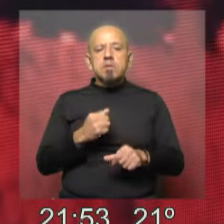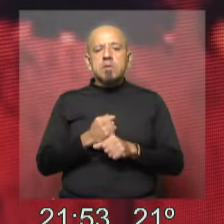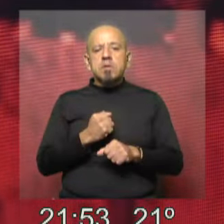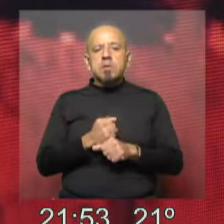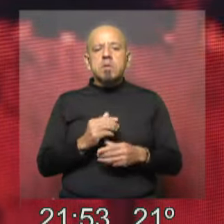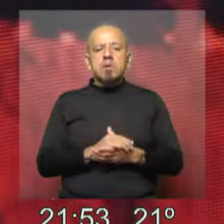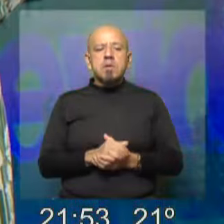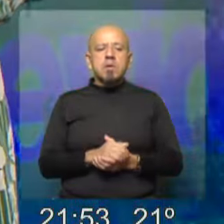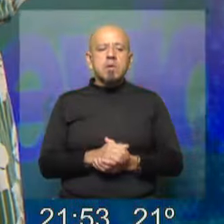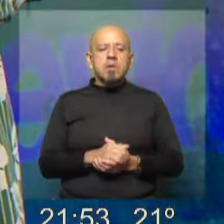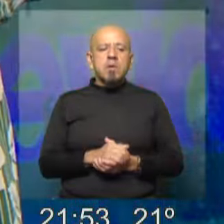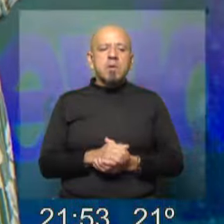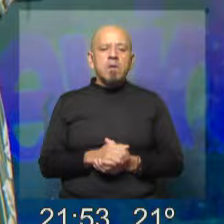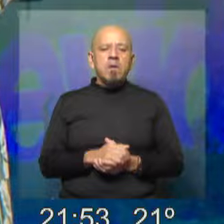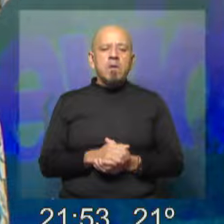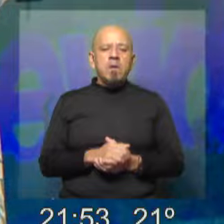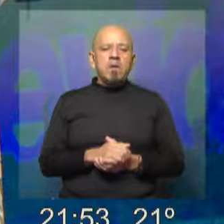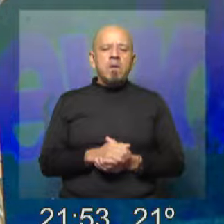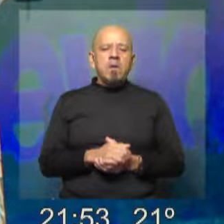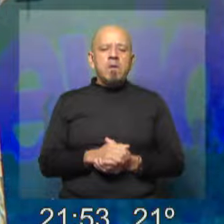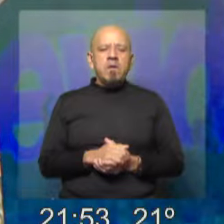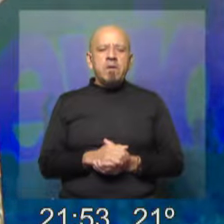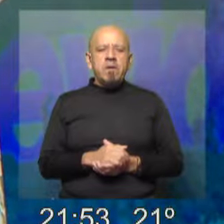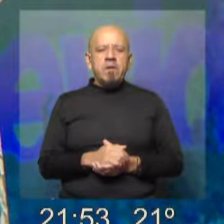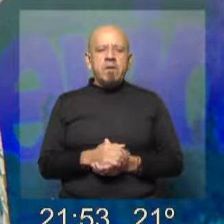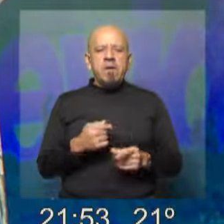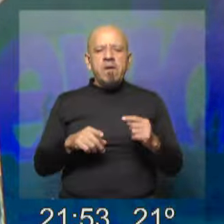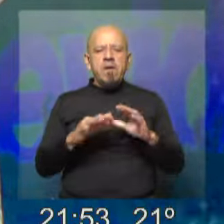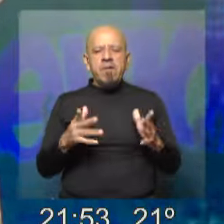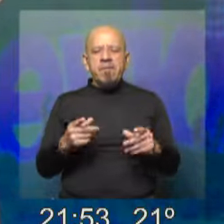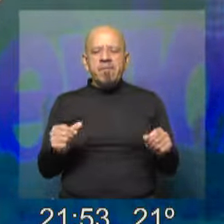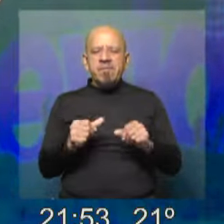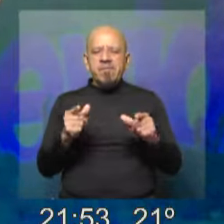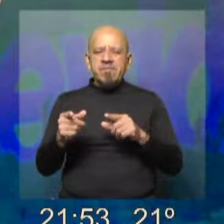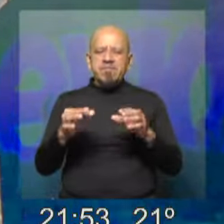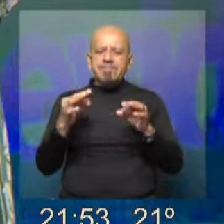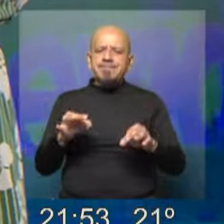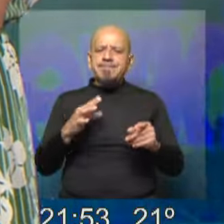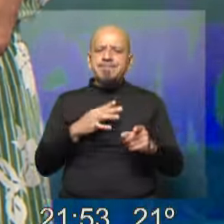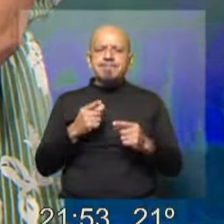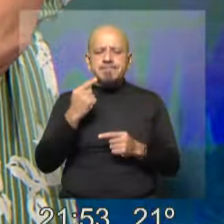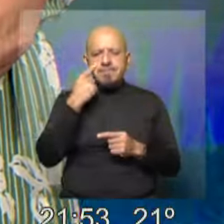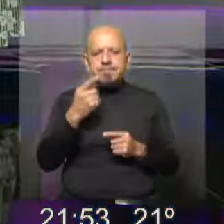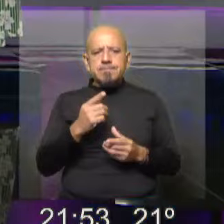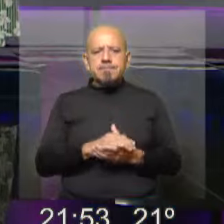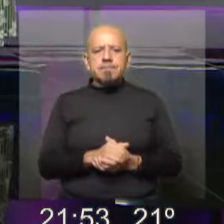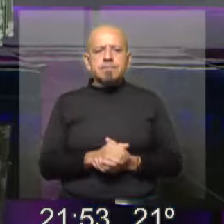Entonces, ¿cuál es tu herramienta hoy en día preferida para componer, para armar todo esto? O sea, ahí te veo con un set.